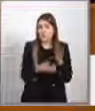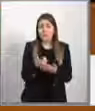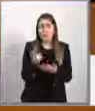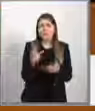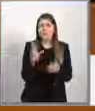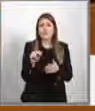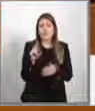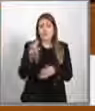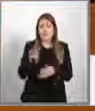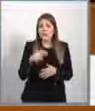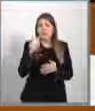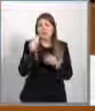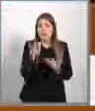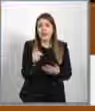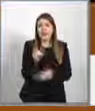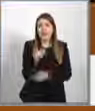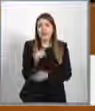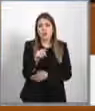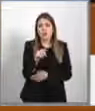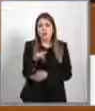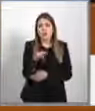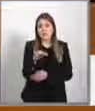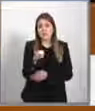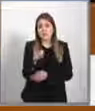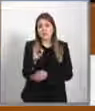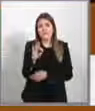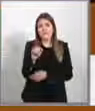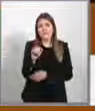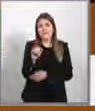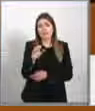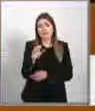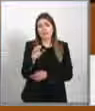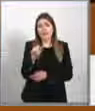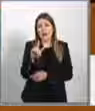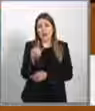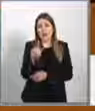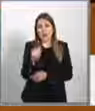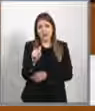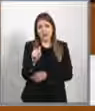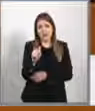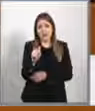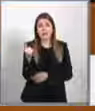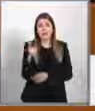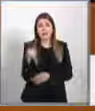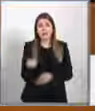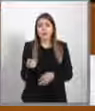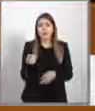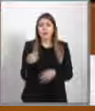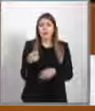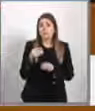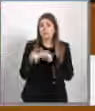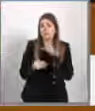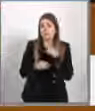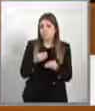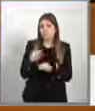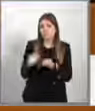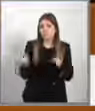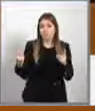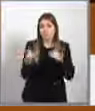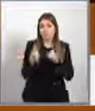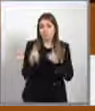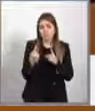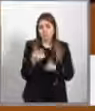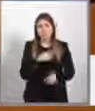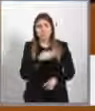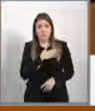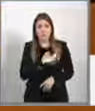autonomía de la Fiscalía, que en un momento memorable en la discusión, en la sesión de la Comisión de